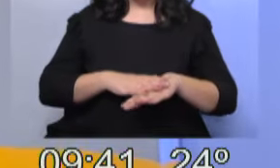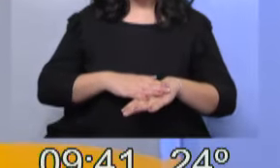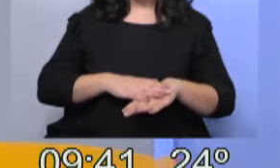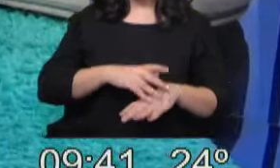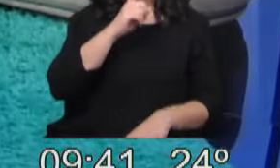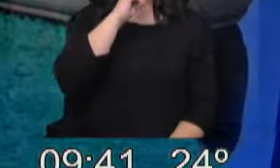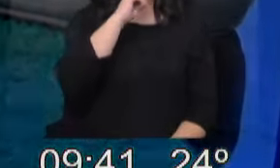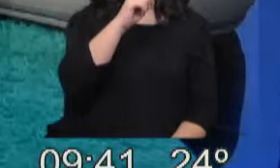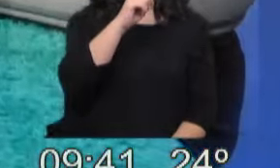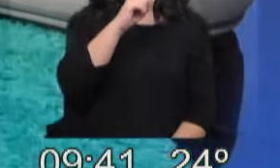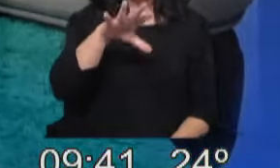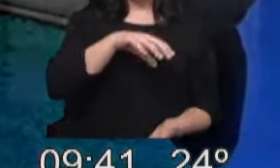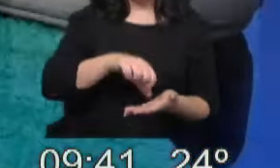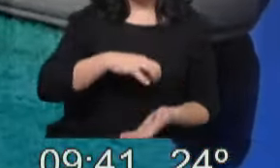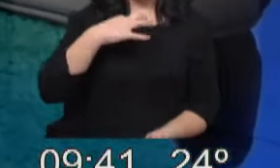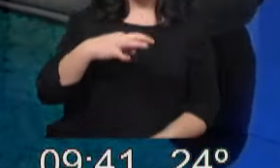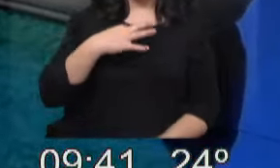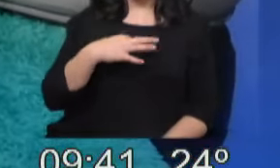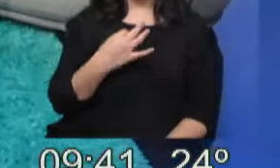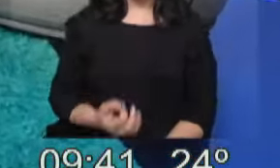descargas en Ciudad